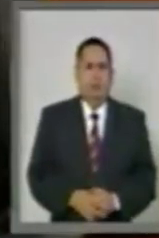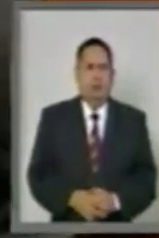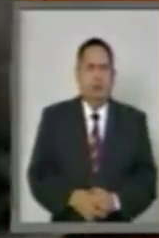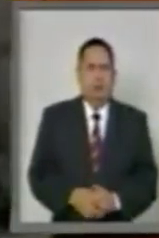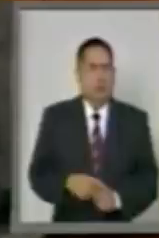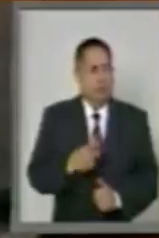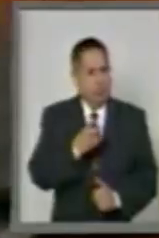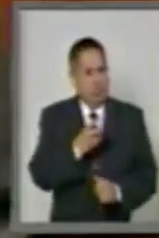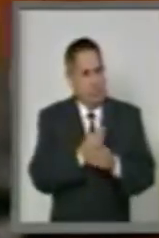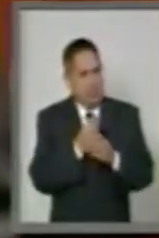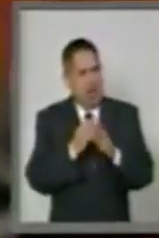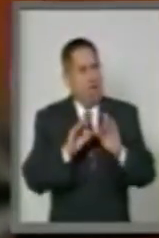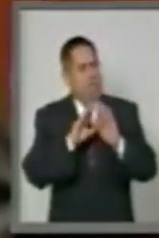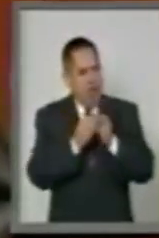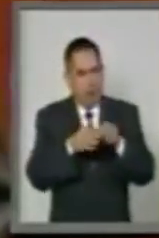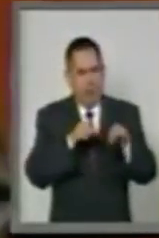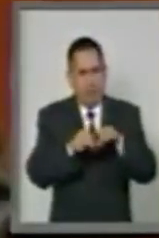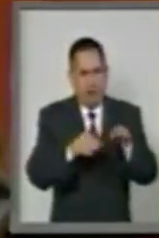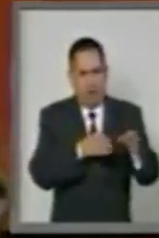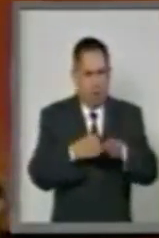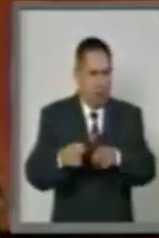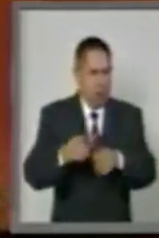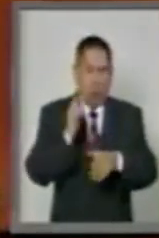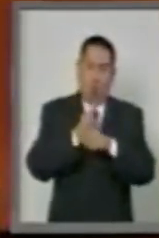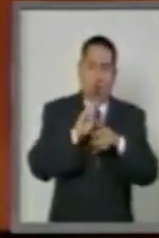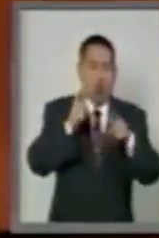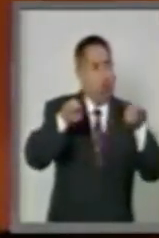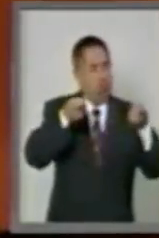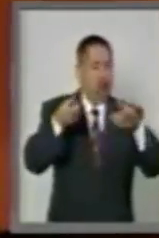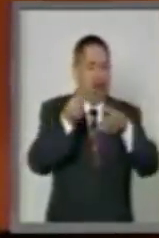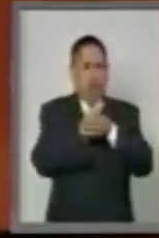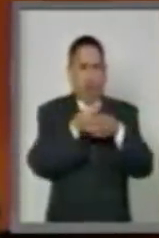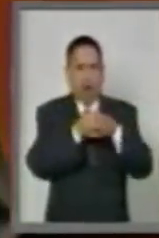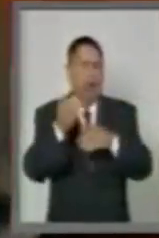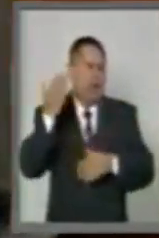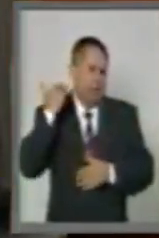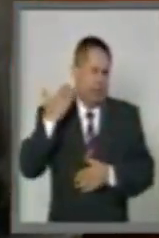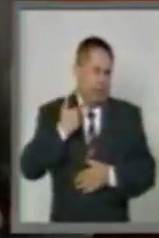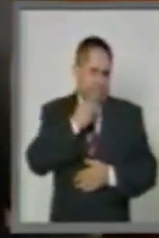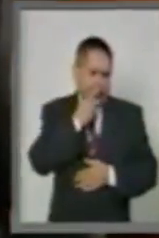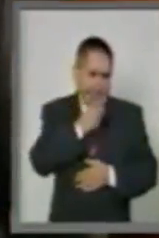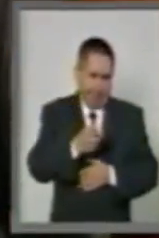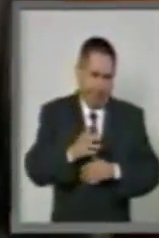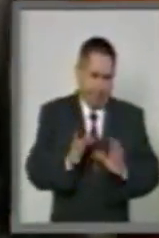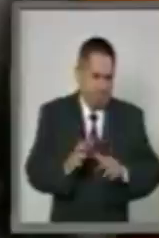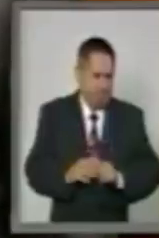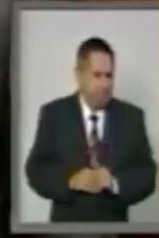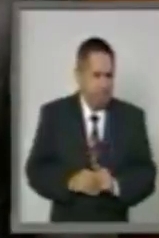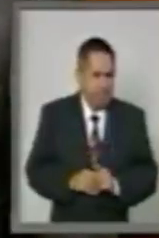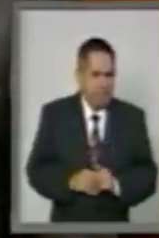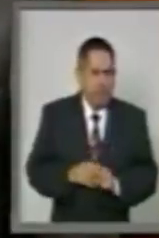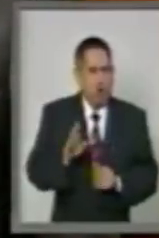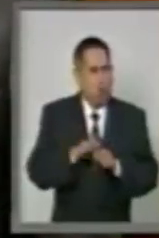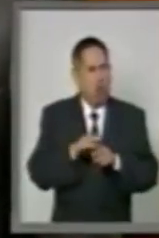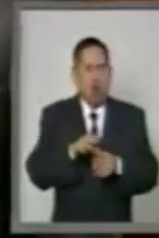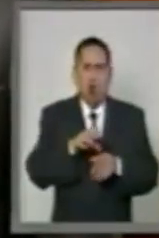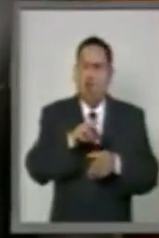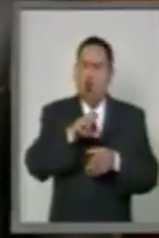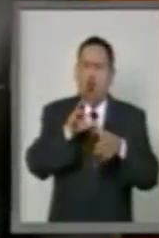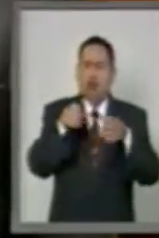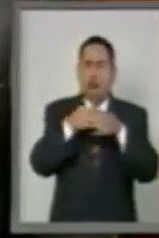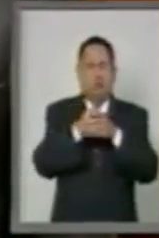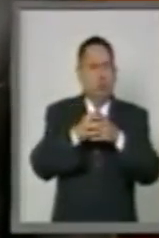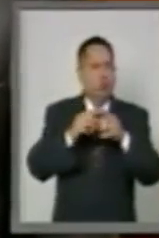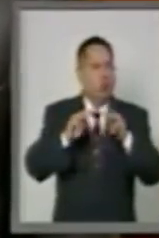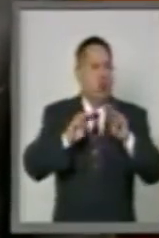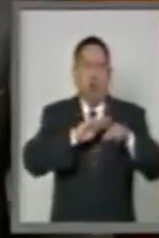Ese modelo hegemónico es ya lo hemos comentado, el modelo de capitalismo